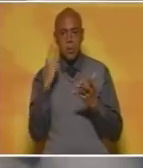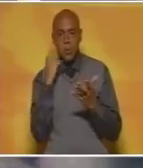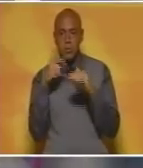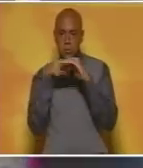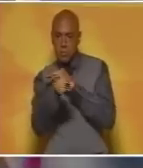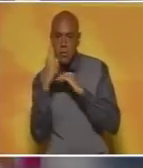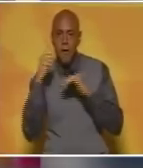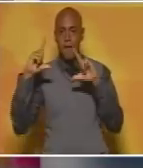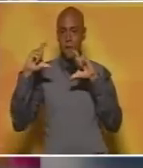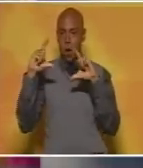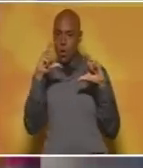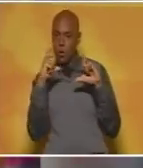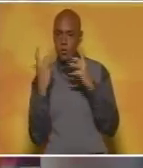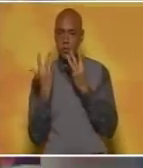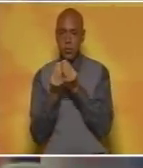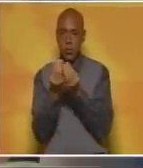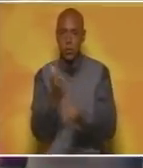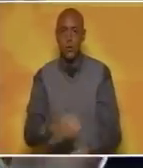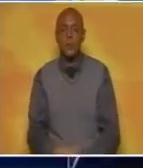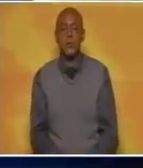fotos con ellos.